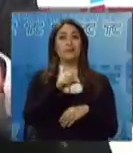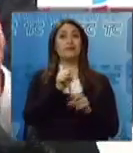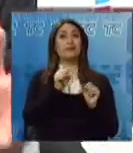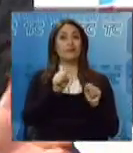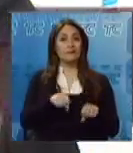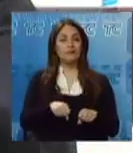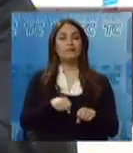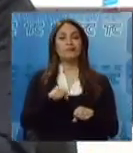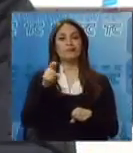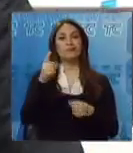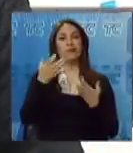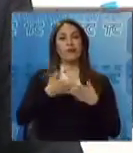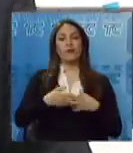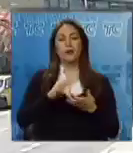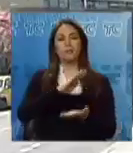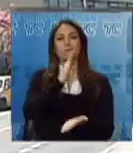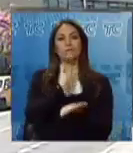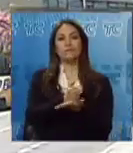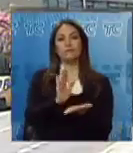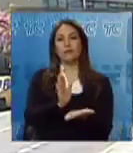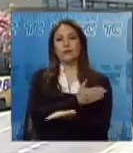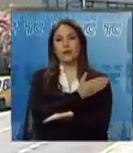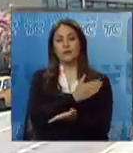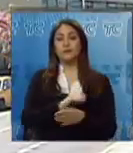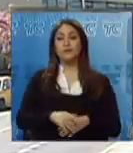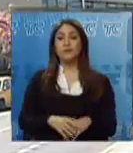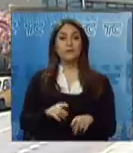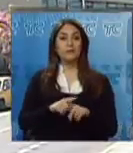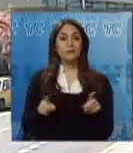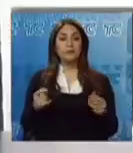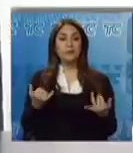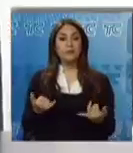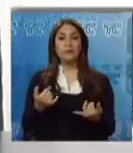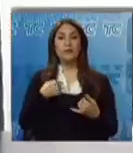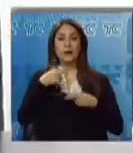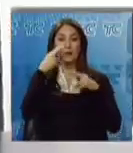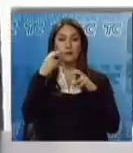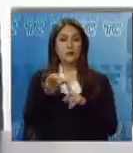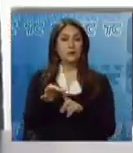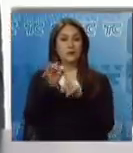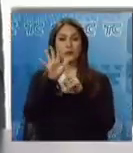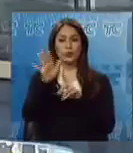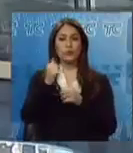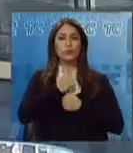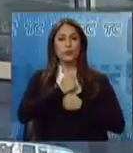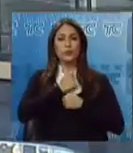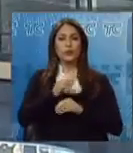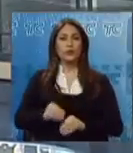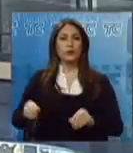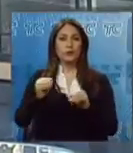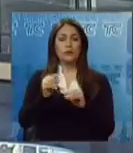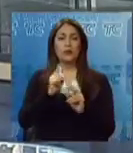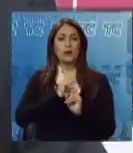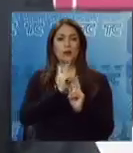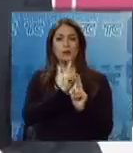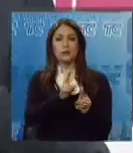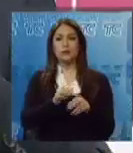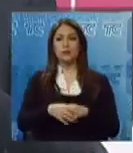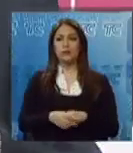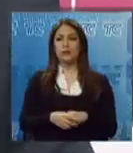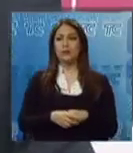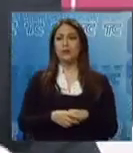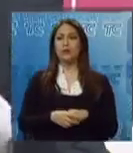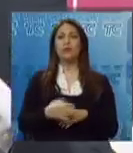entonces Odebrecht saldría del consorcio. Y ante la decisión de la Contraloría de efectuar un examen especial a sus bienes patrimoniales, respondió: acojo